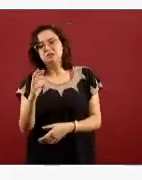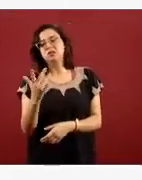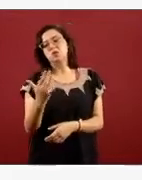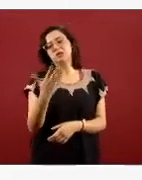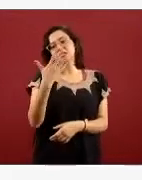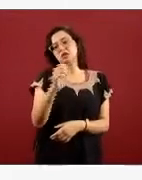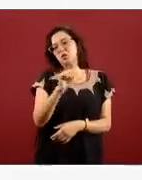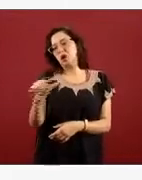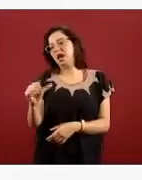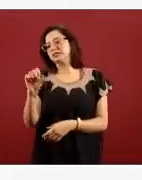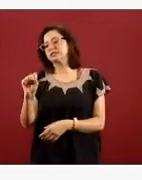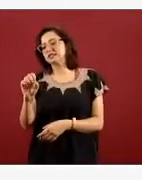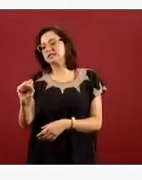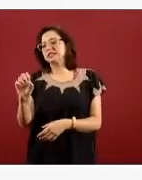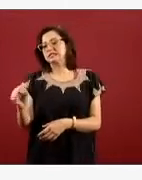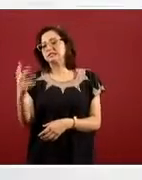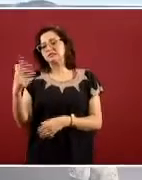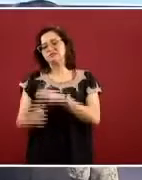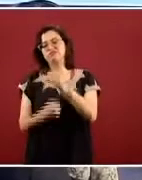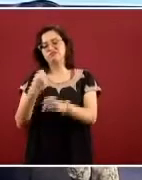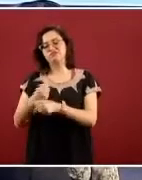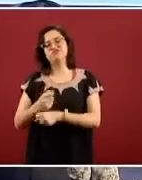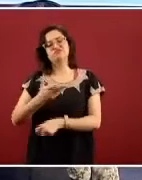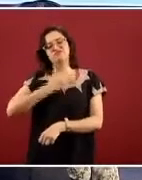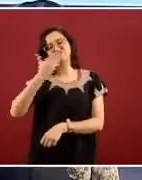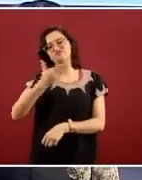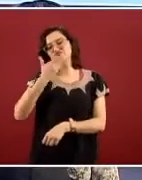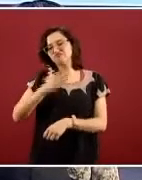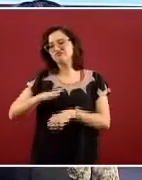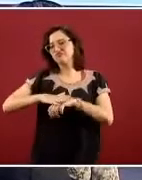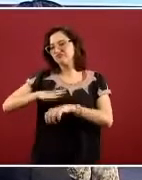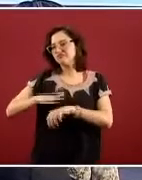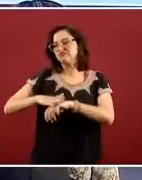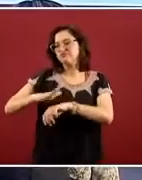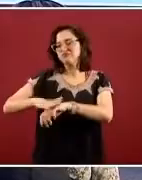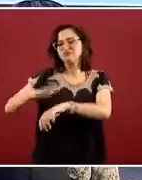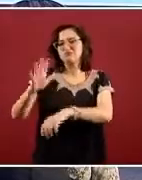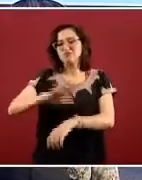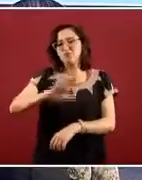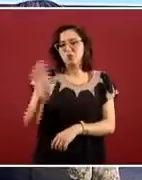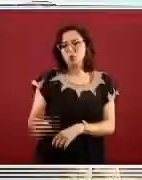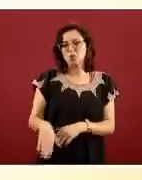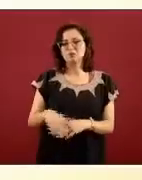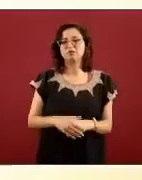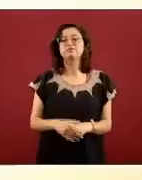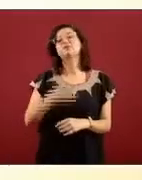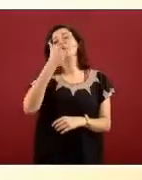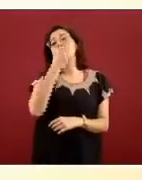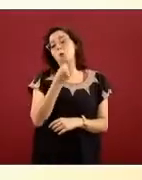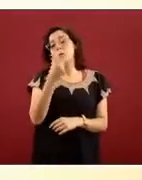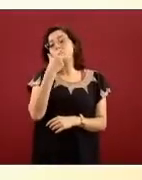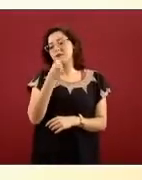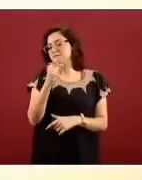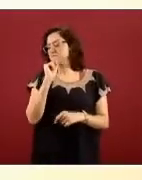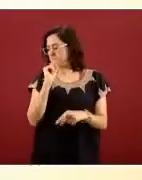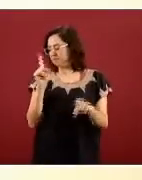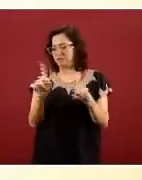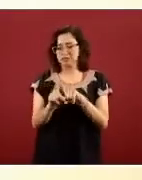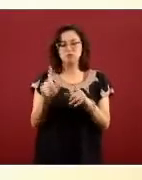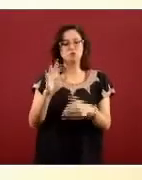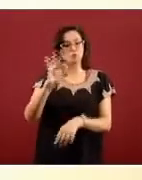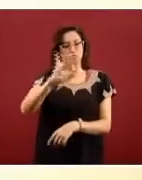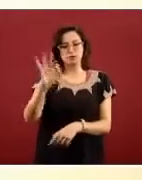los mayores de 65 años. Por la distribución de sexo, los hombres siguen teniendo una